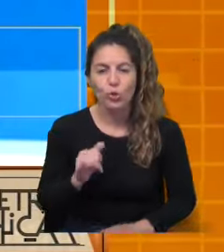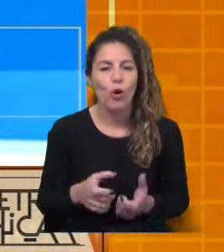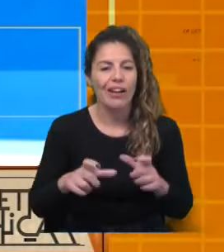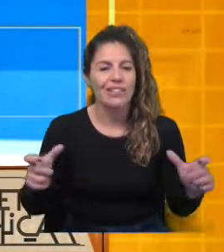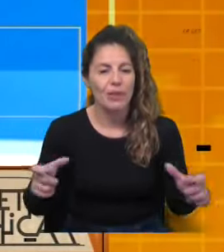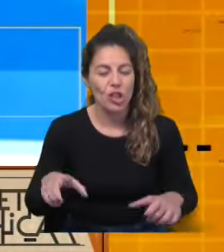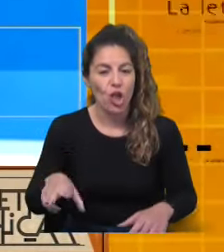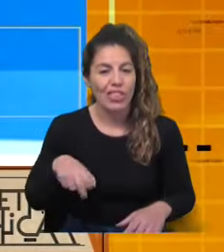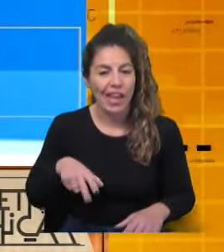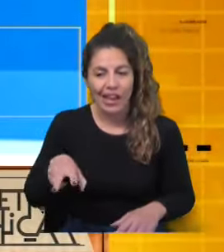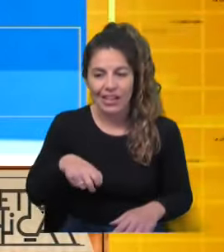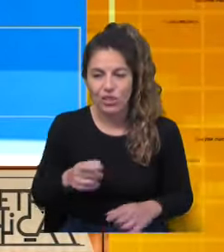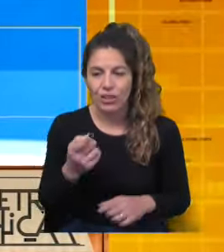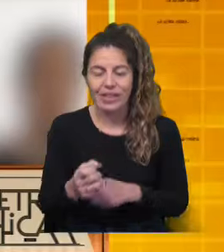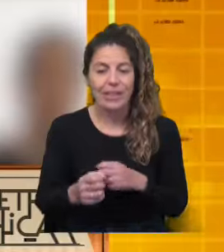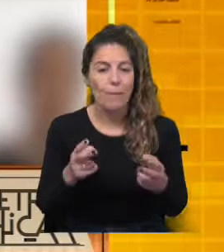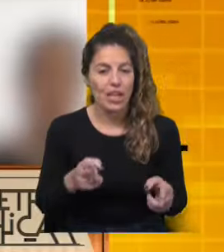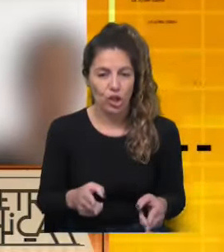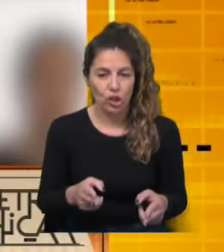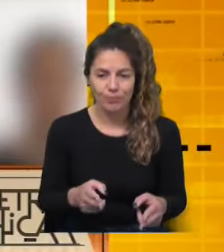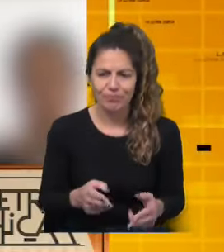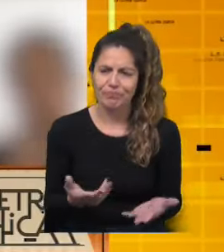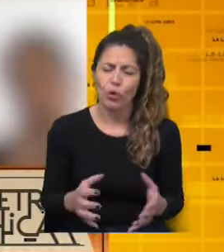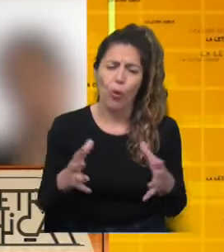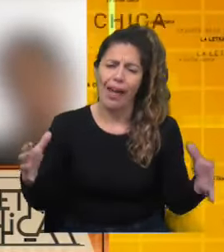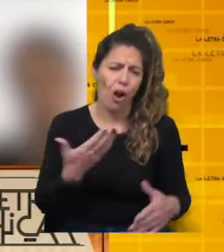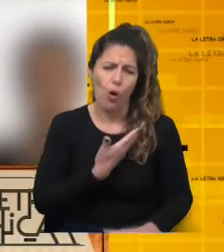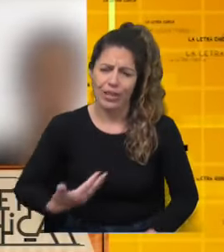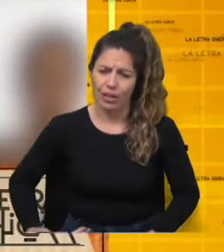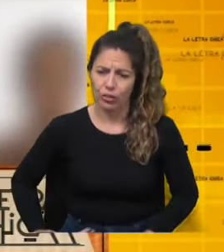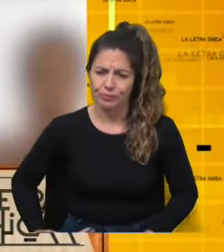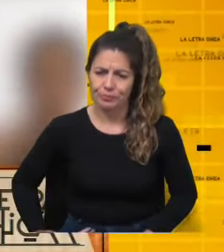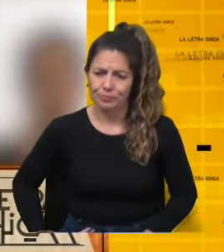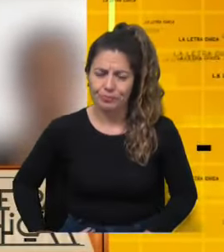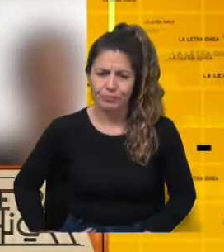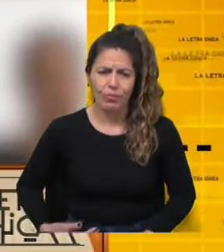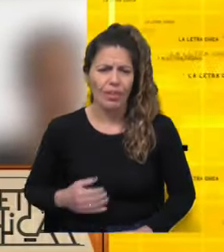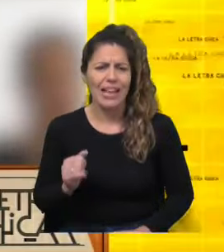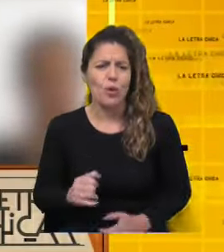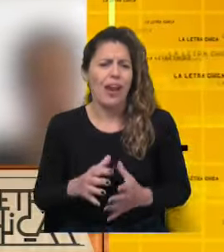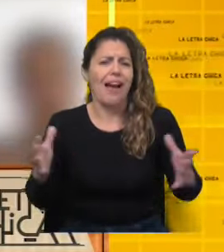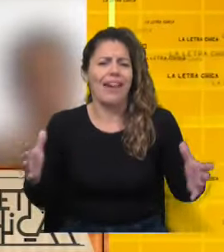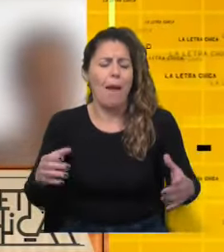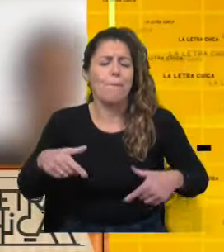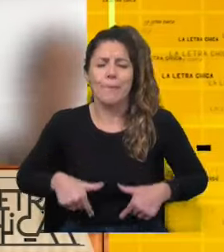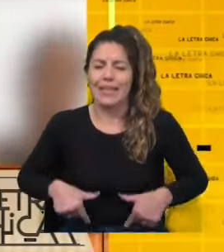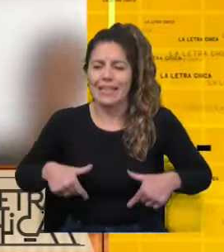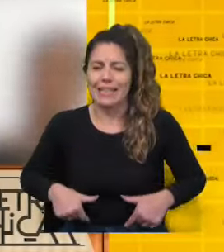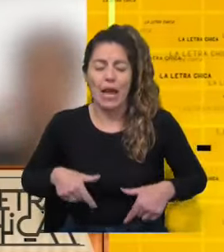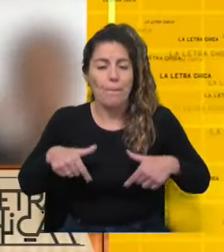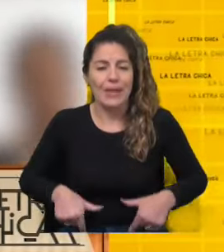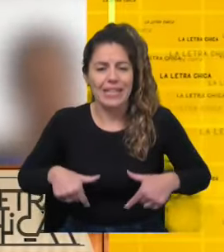crecimiento de ingresos en este periodo. Ha sido un gran gobierno. Ha sido una gran ministra, la